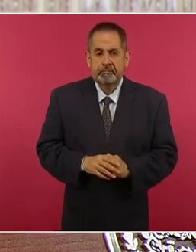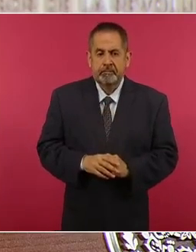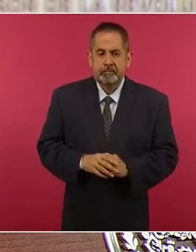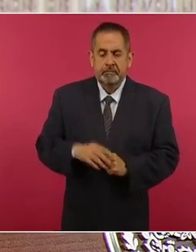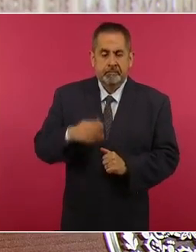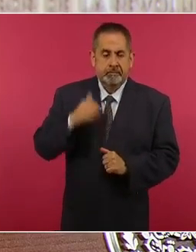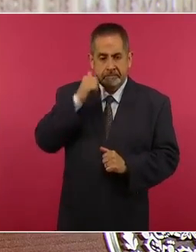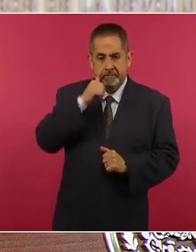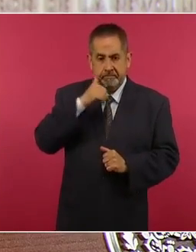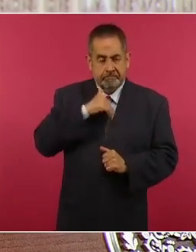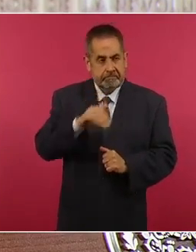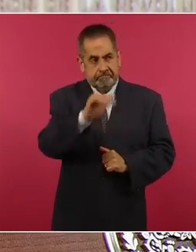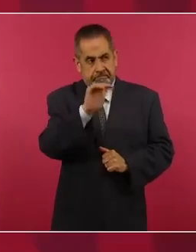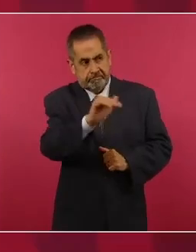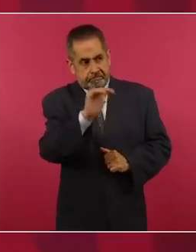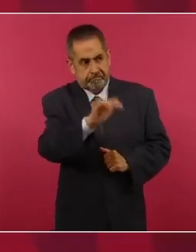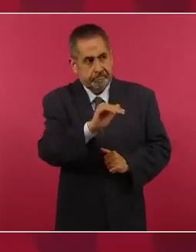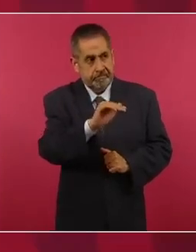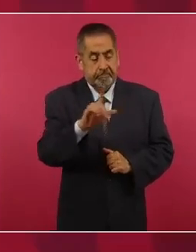planteando de que no queremos